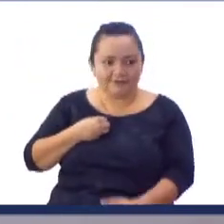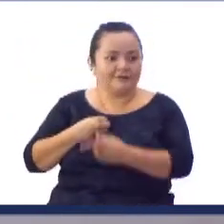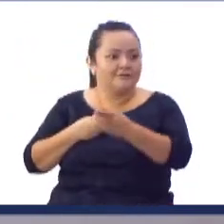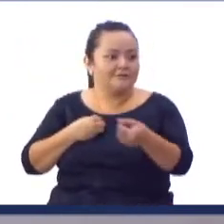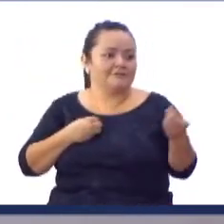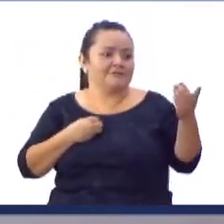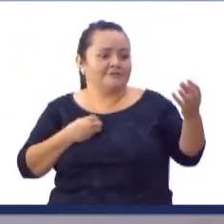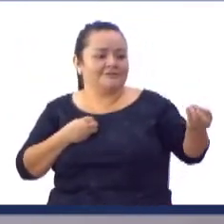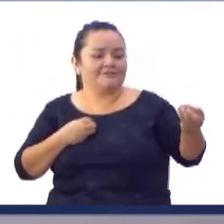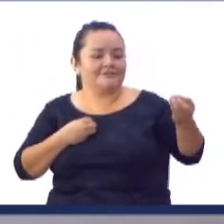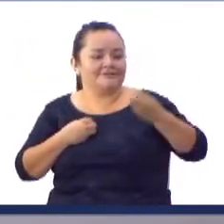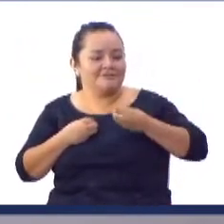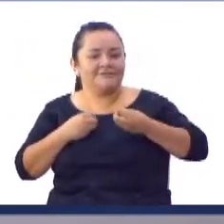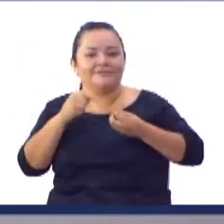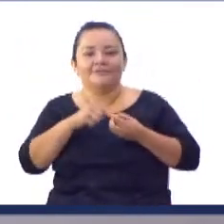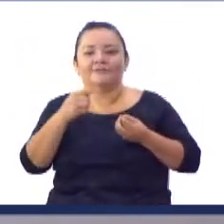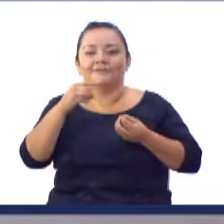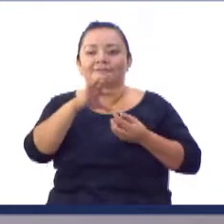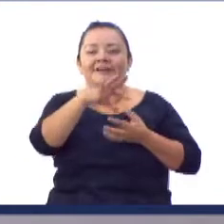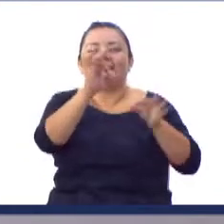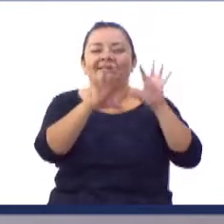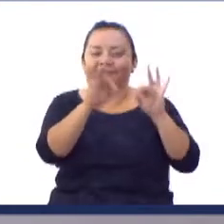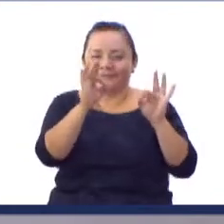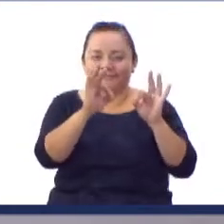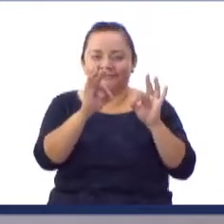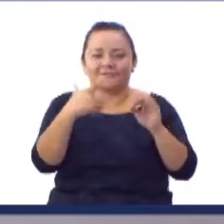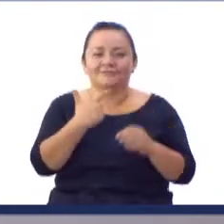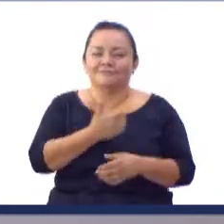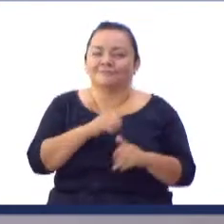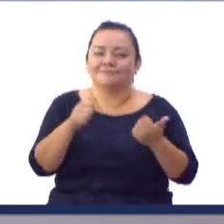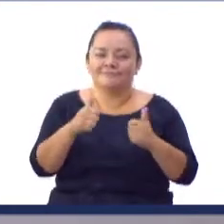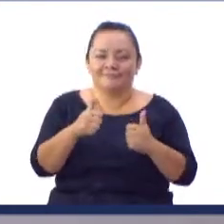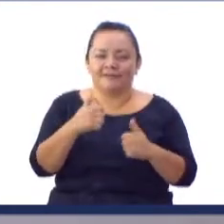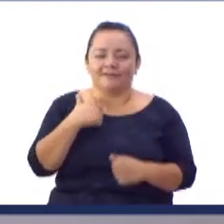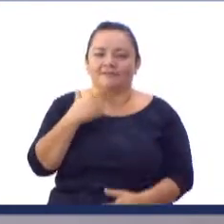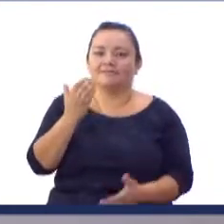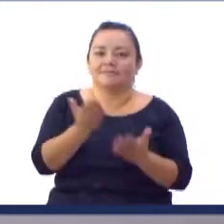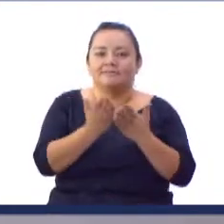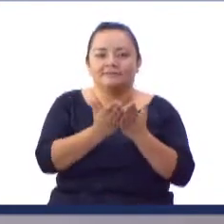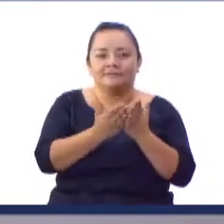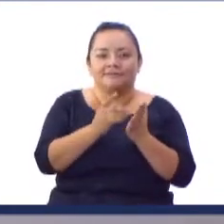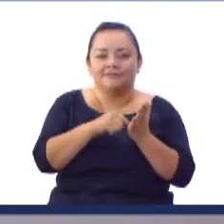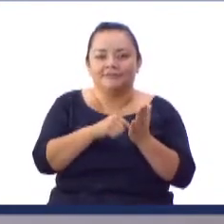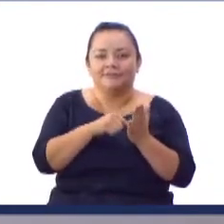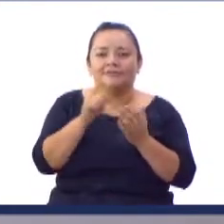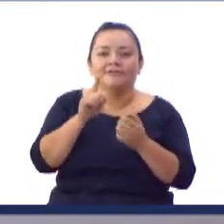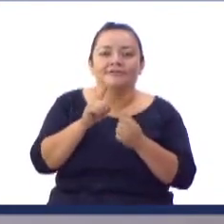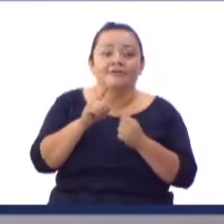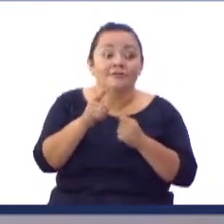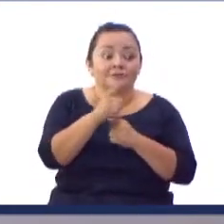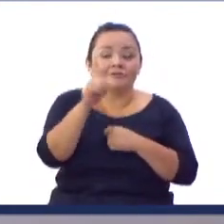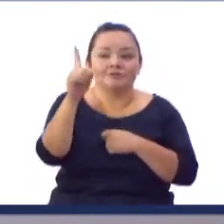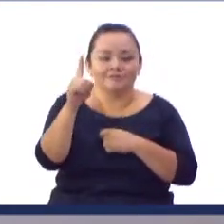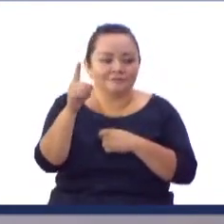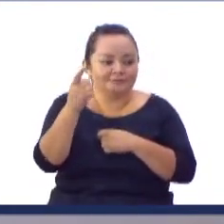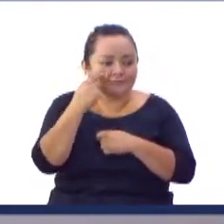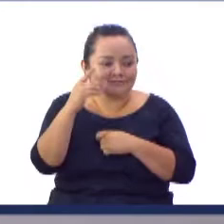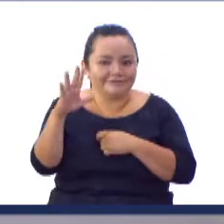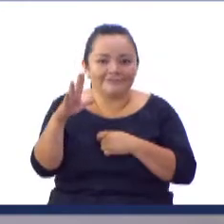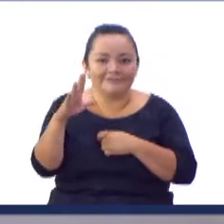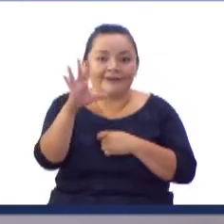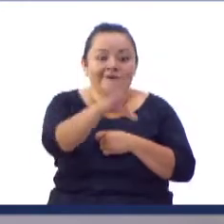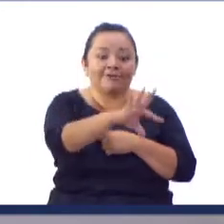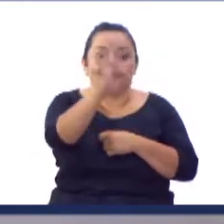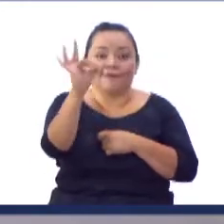ustedes y mire que el día como entendemos nosotros la palabra de dios un día usted lo encontró